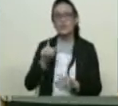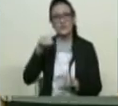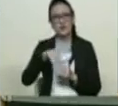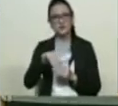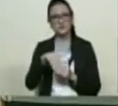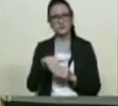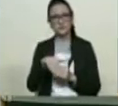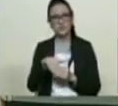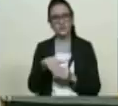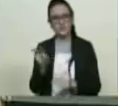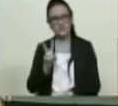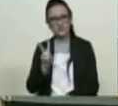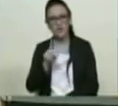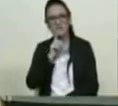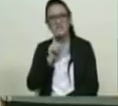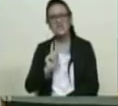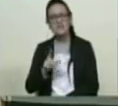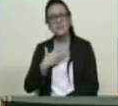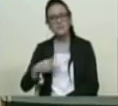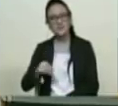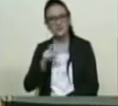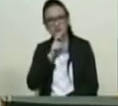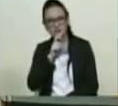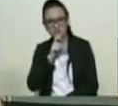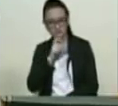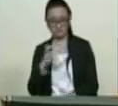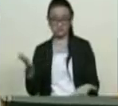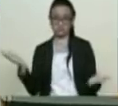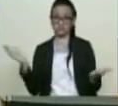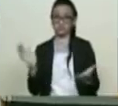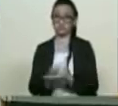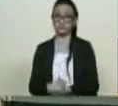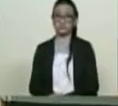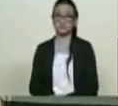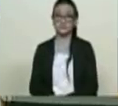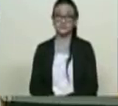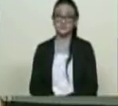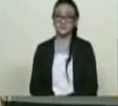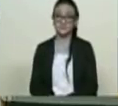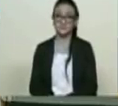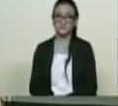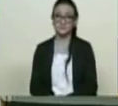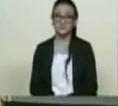elecciones? ¿Quién debe ser el presidente? Adiós, cará, pues.